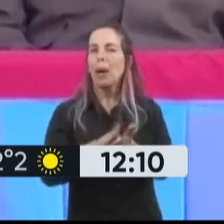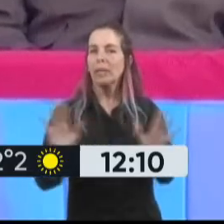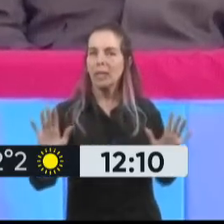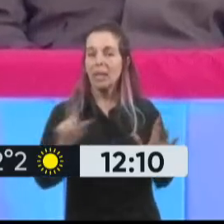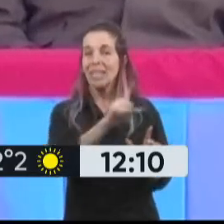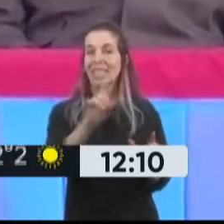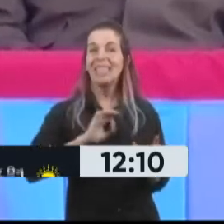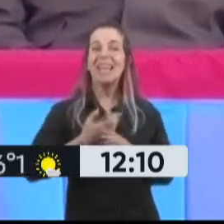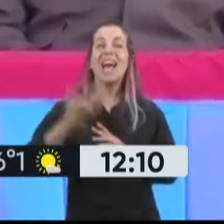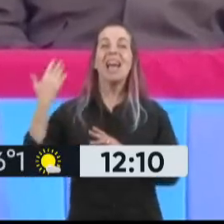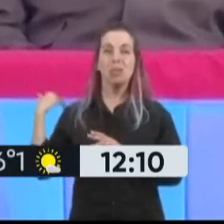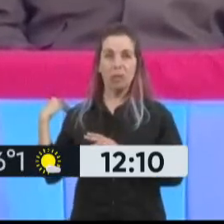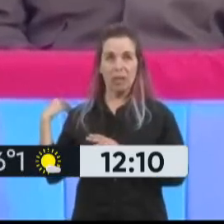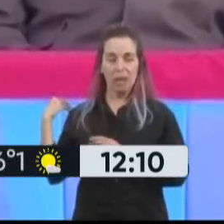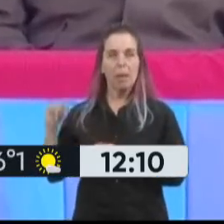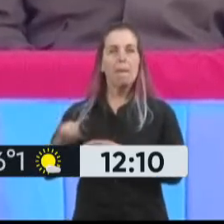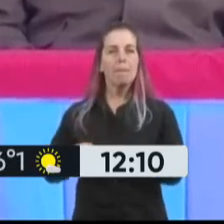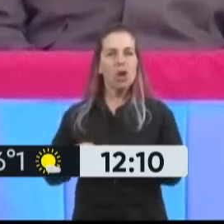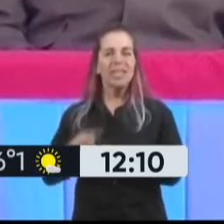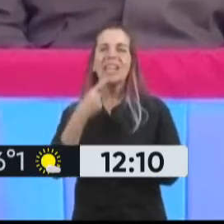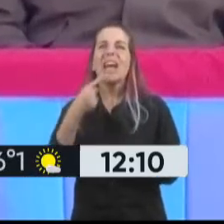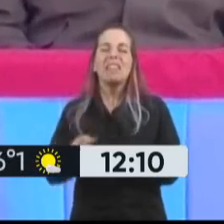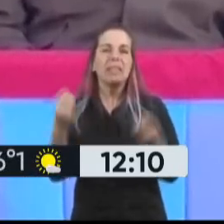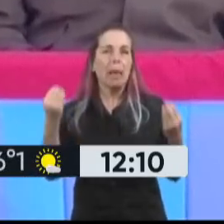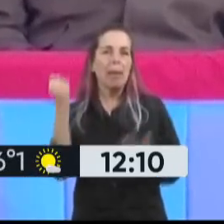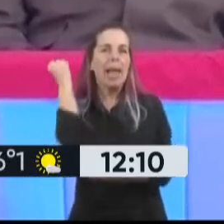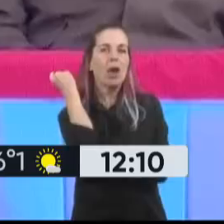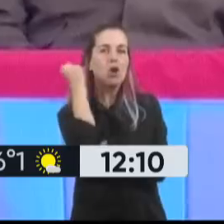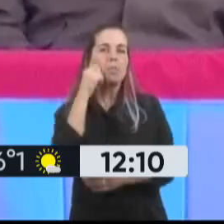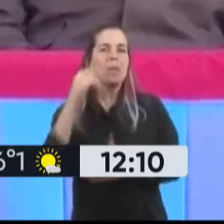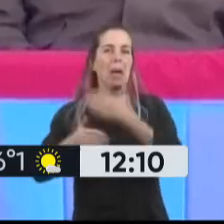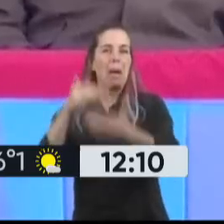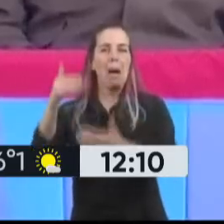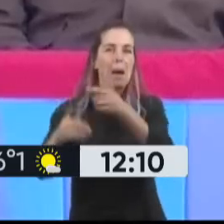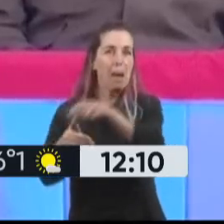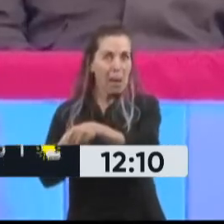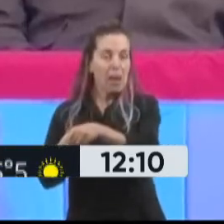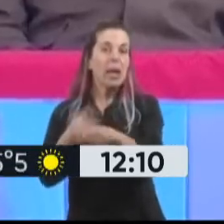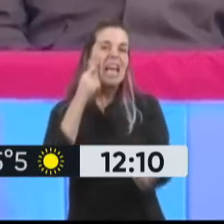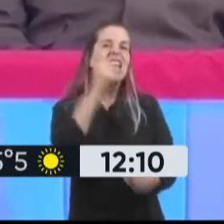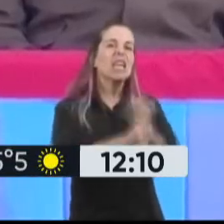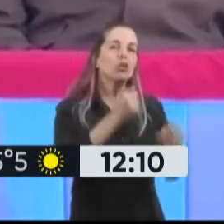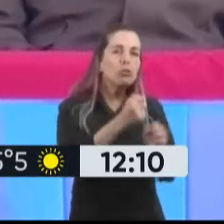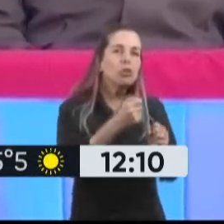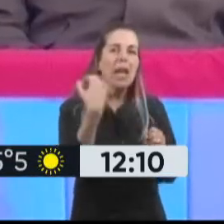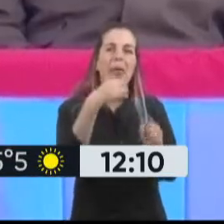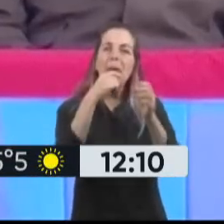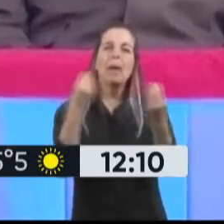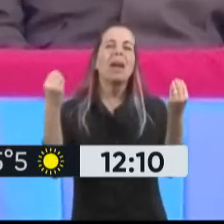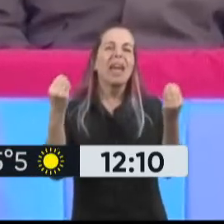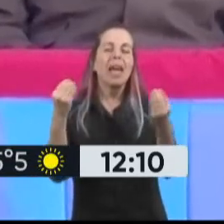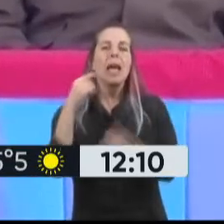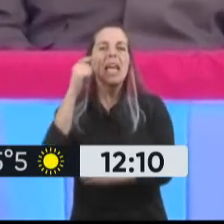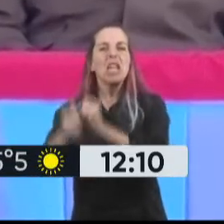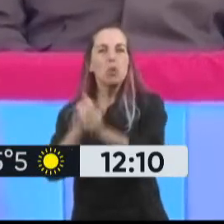años la política nos dice que para tener una economía pujante, el desarrollo industrial debe darse pisoteando al